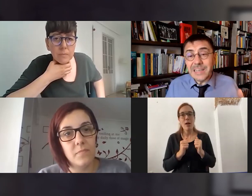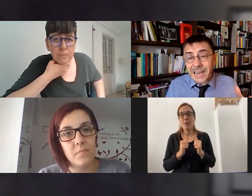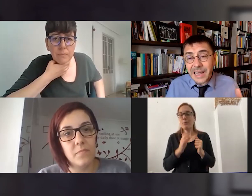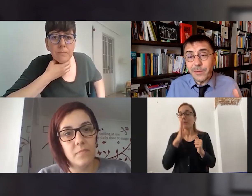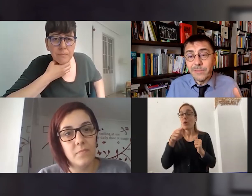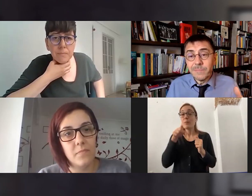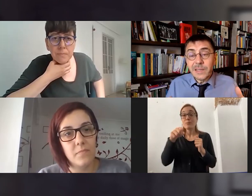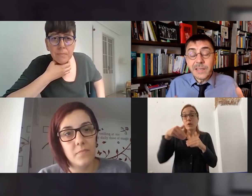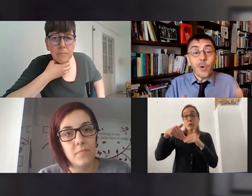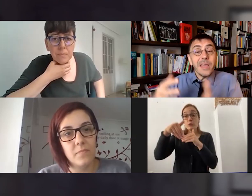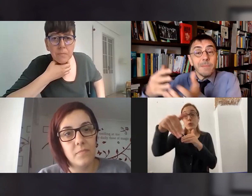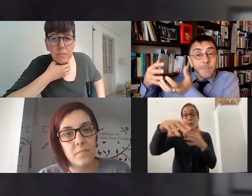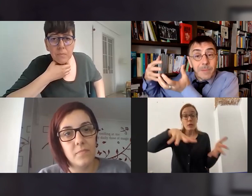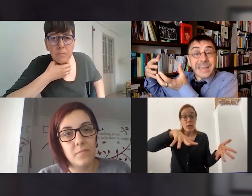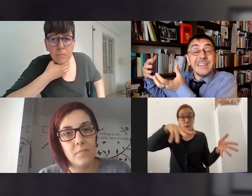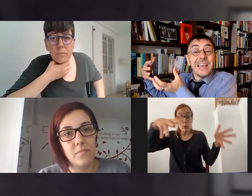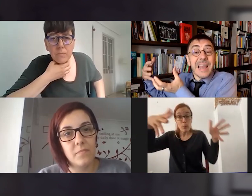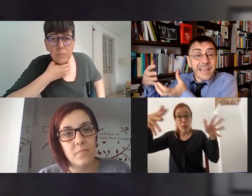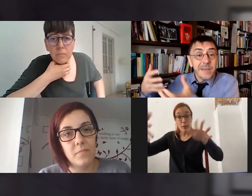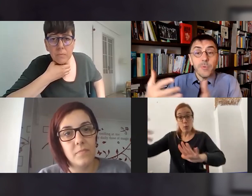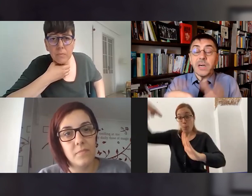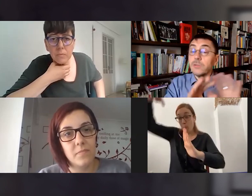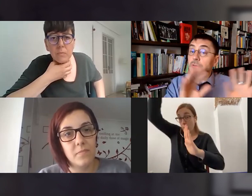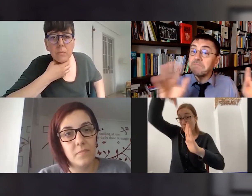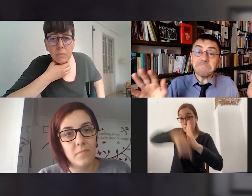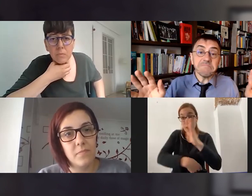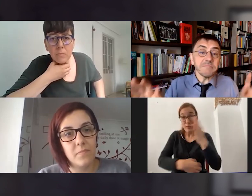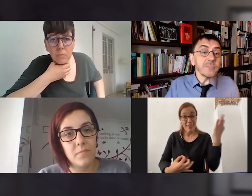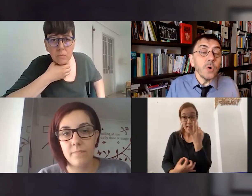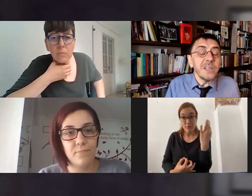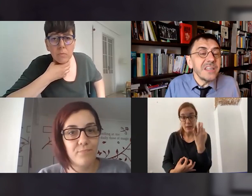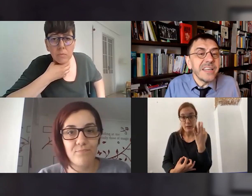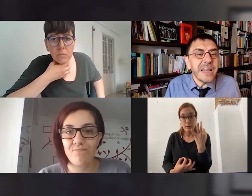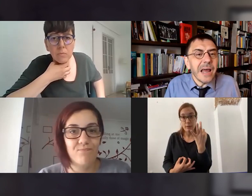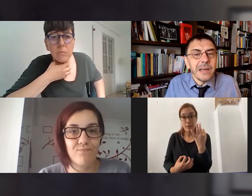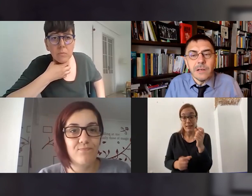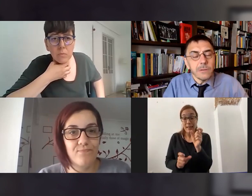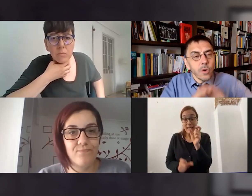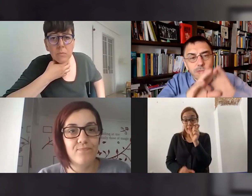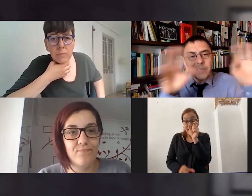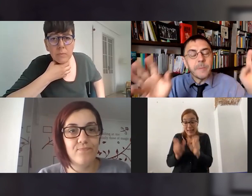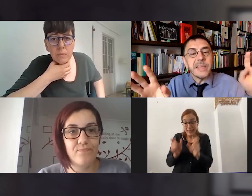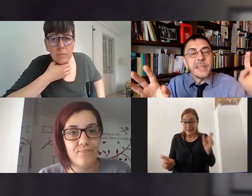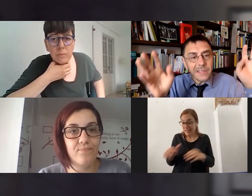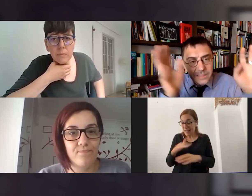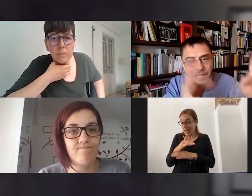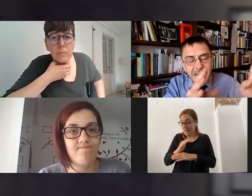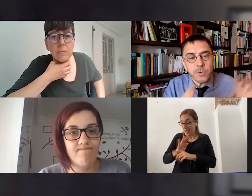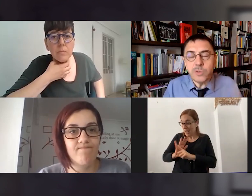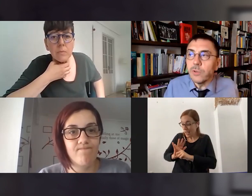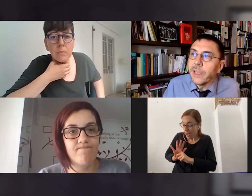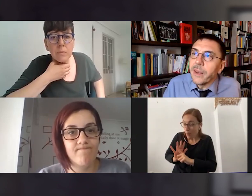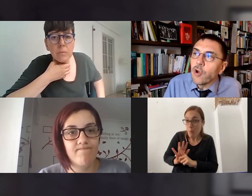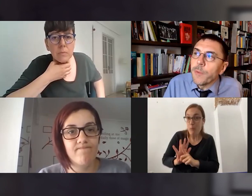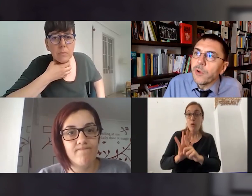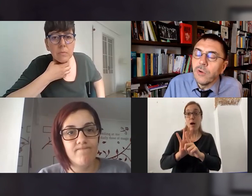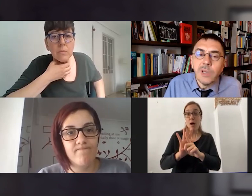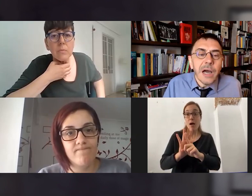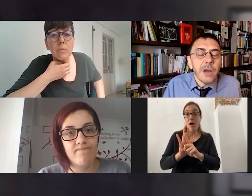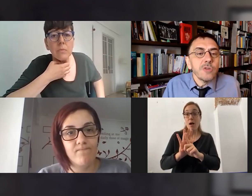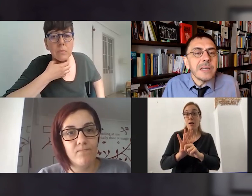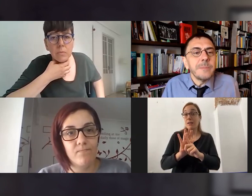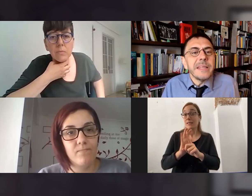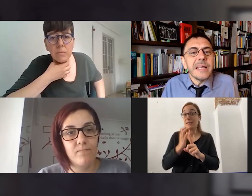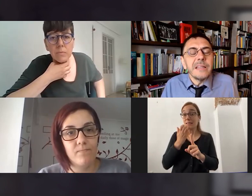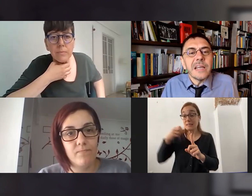tal calado que o hay gente en la calle empujando, o ni siquiera los más brillantes, si tenemos, ¿no?, en el gobierno,